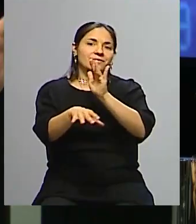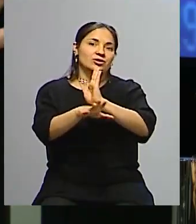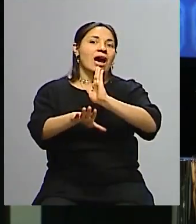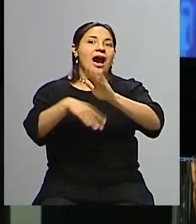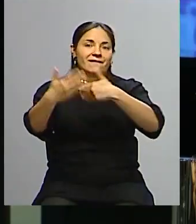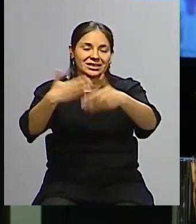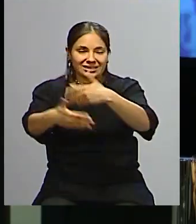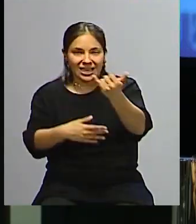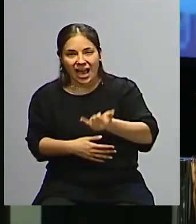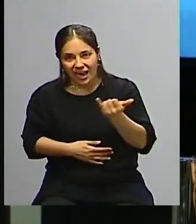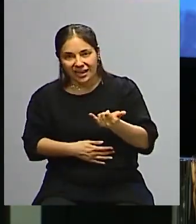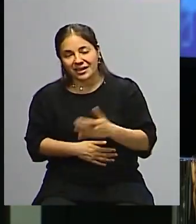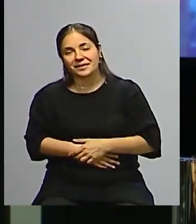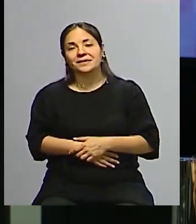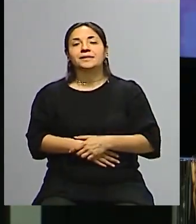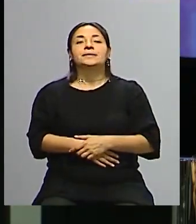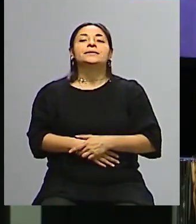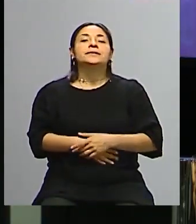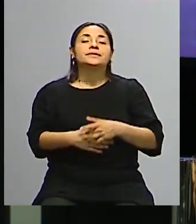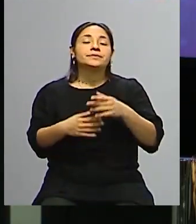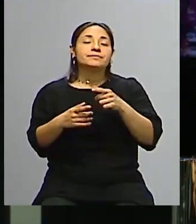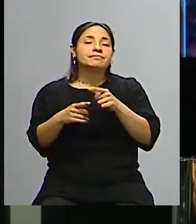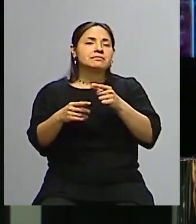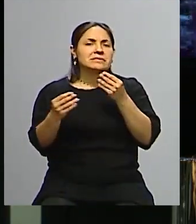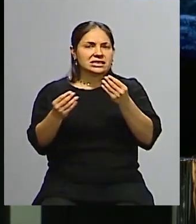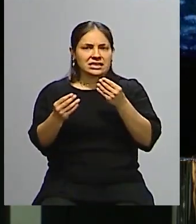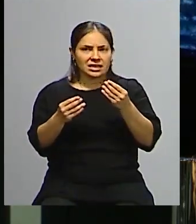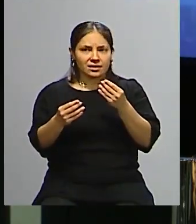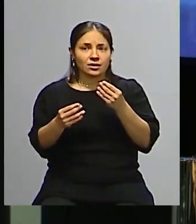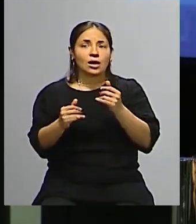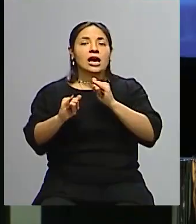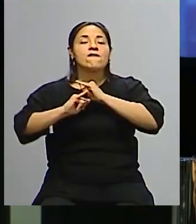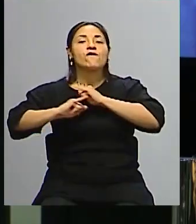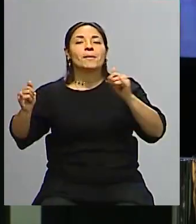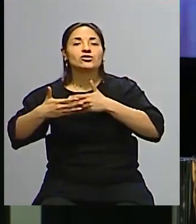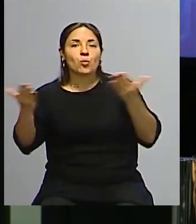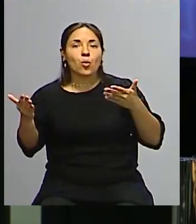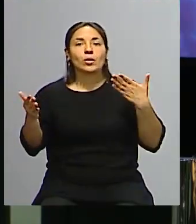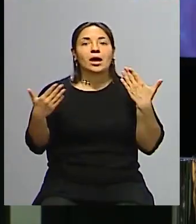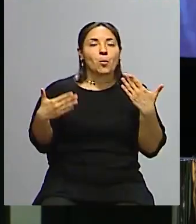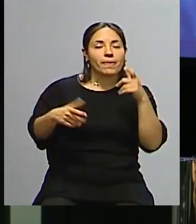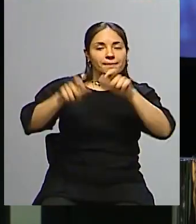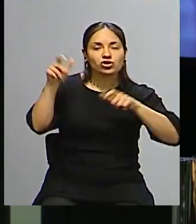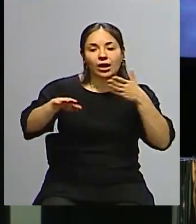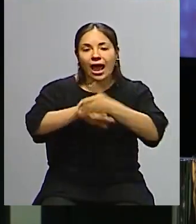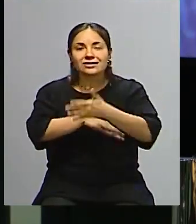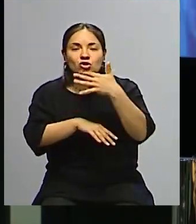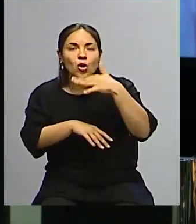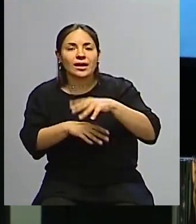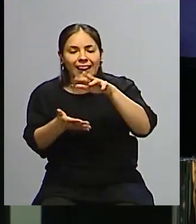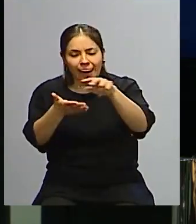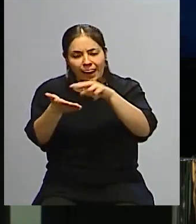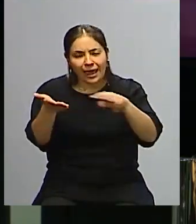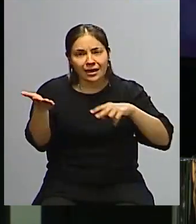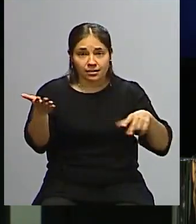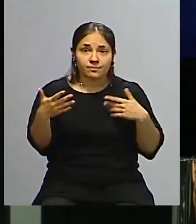era originalmente la transparencia fiscal, sino que se habla del acceso a la información pública, donde ya se trata de poner el foco en